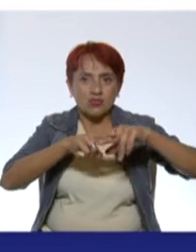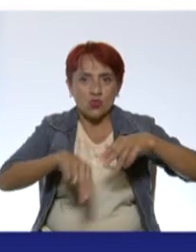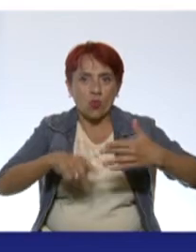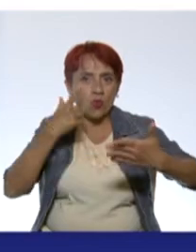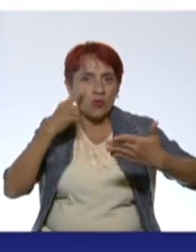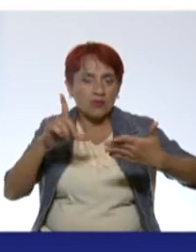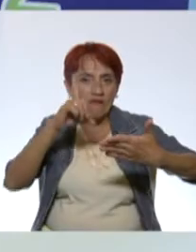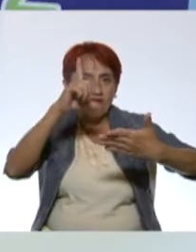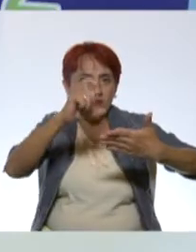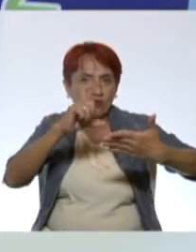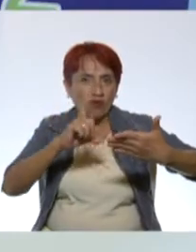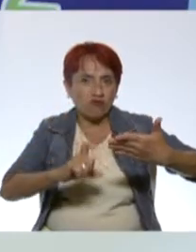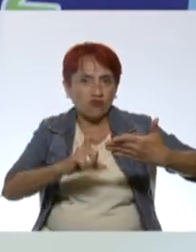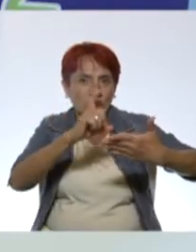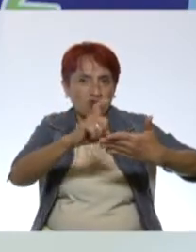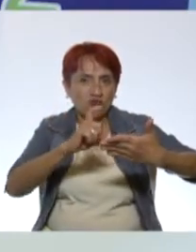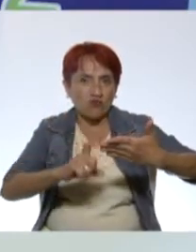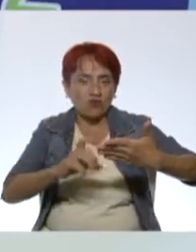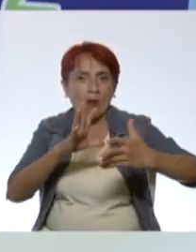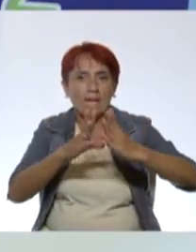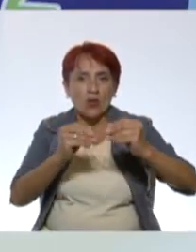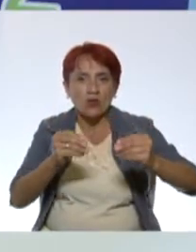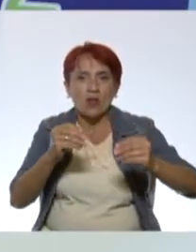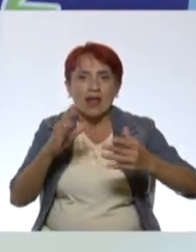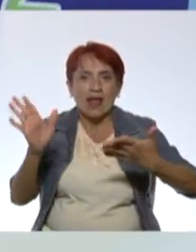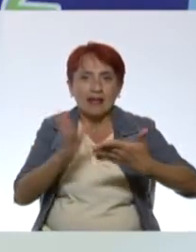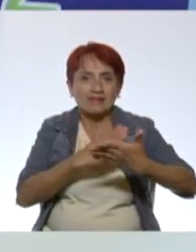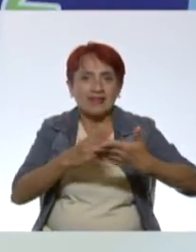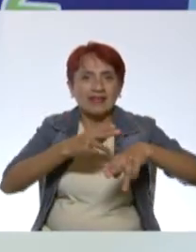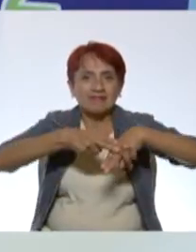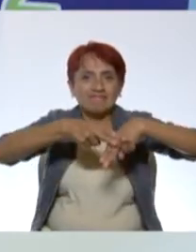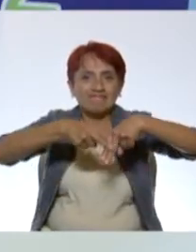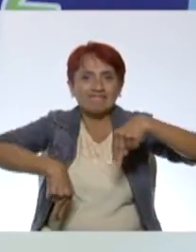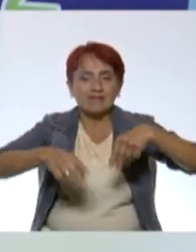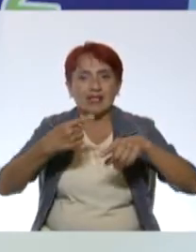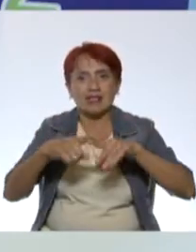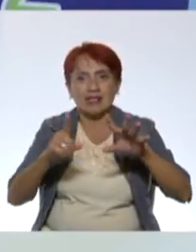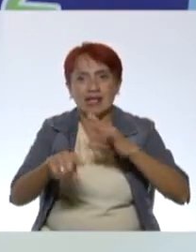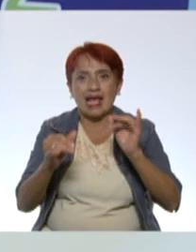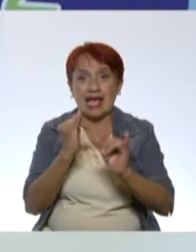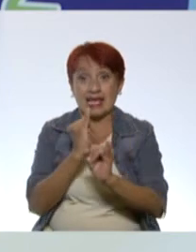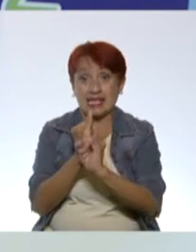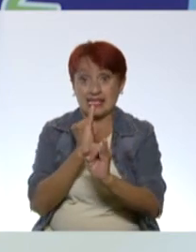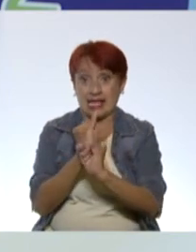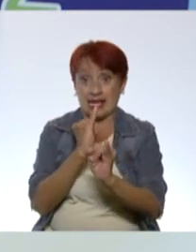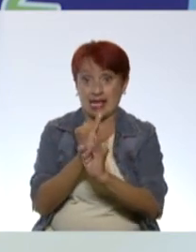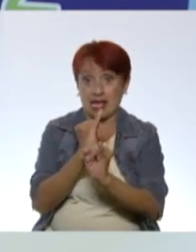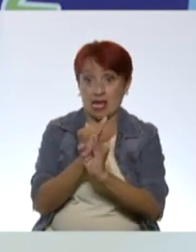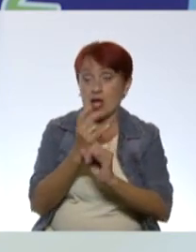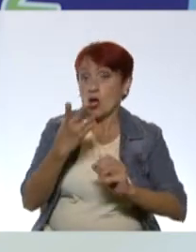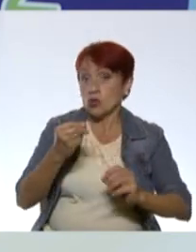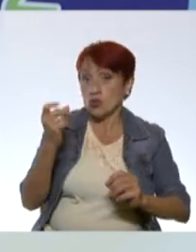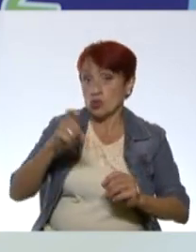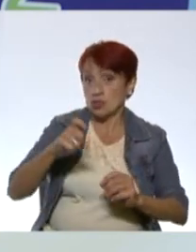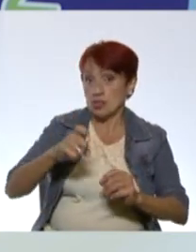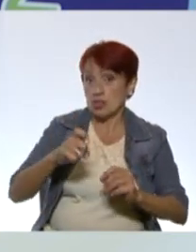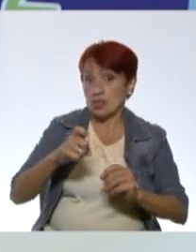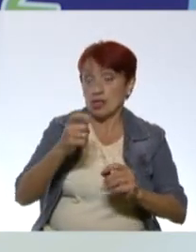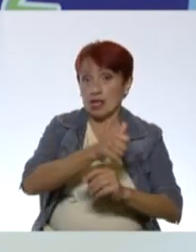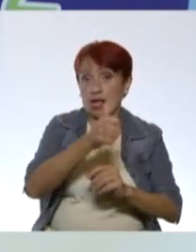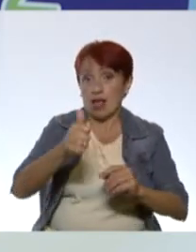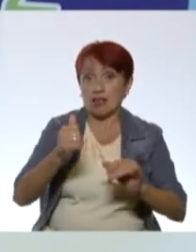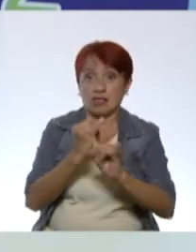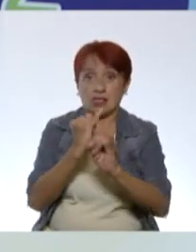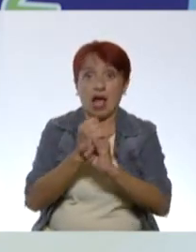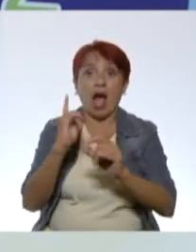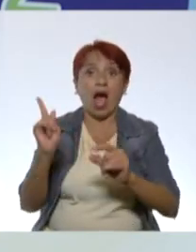por imágenes e invitación a consumir pornografía en diferentes páginas de la web. No necesariamente tienen que ser páginas